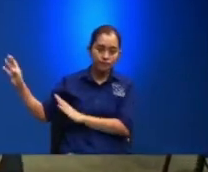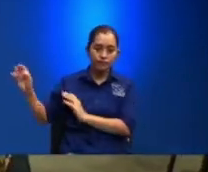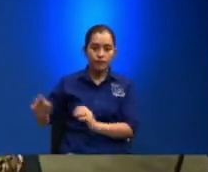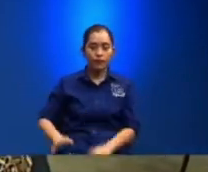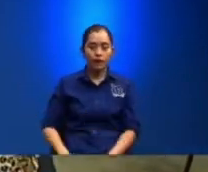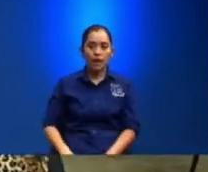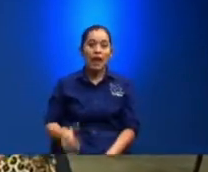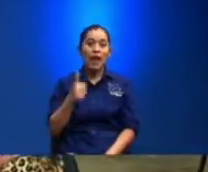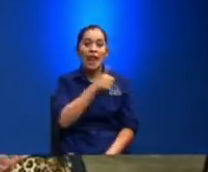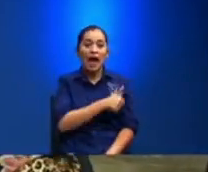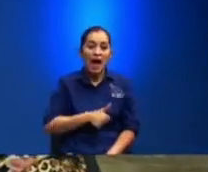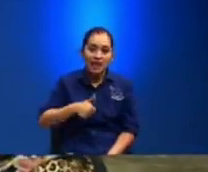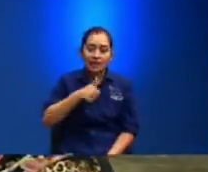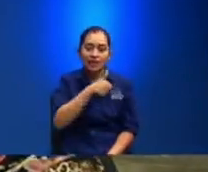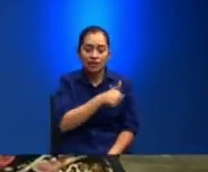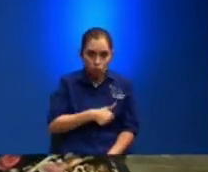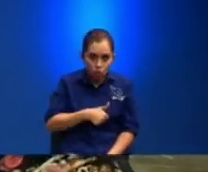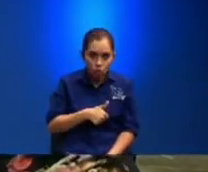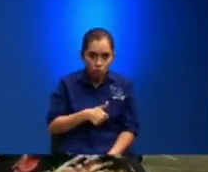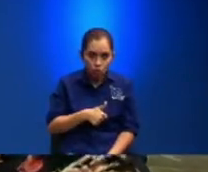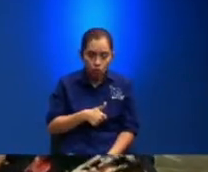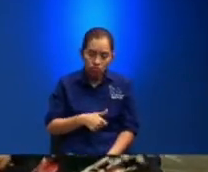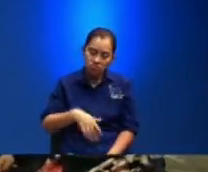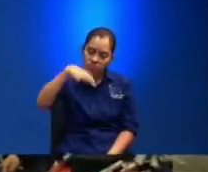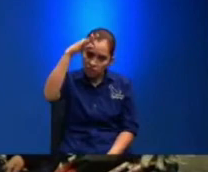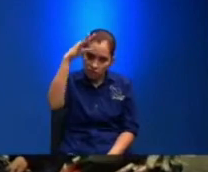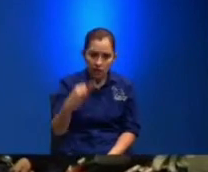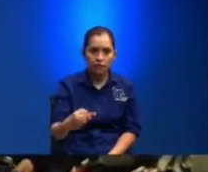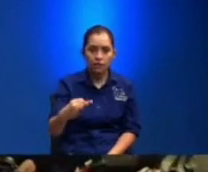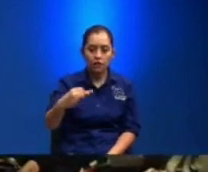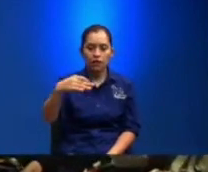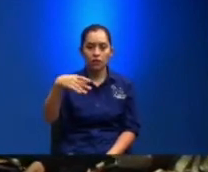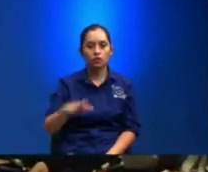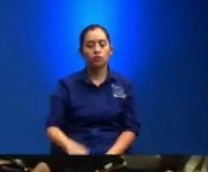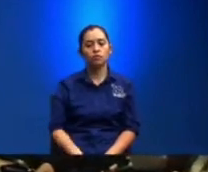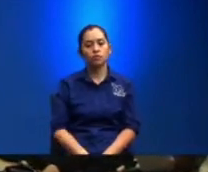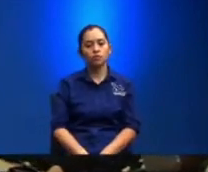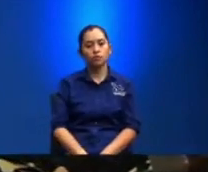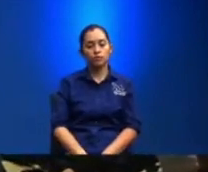actitud del hombre definido definido